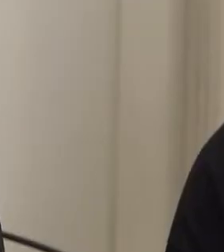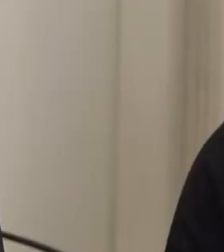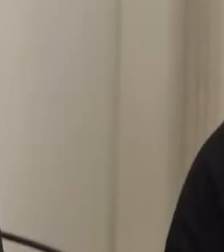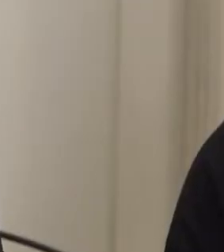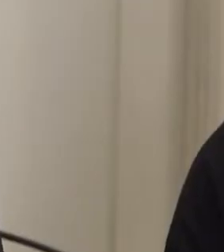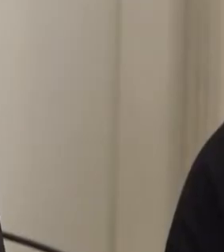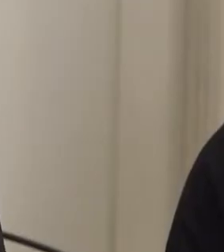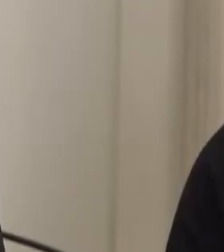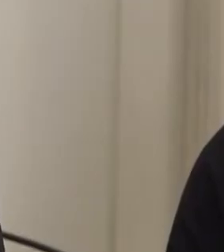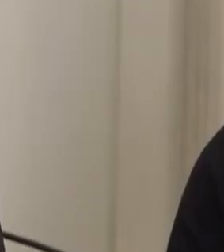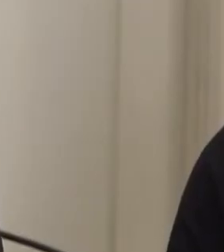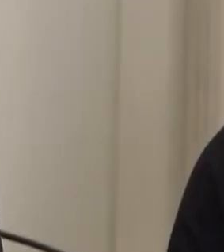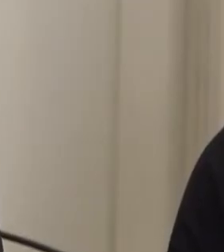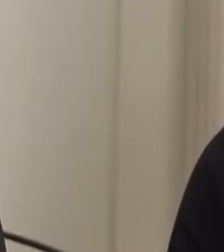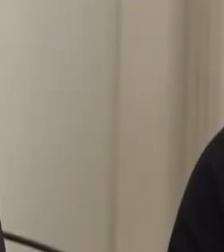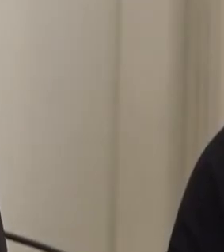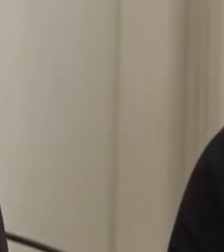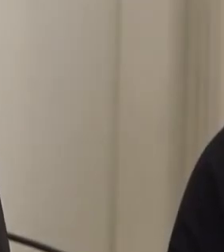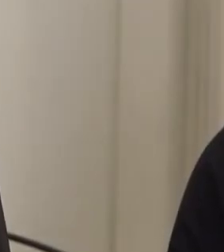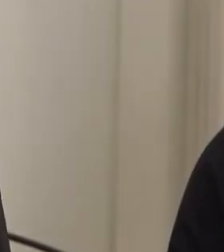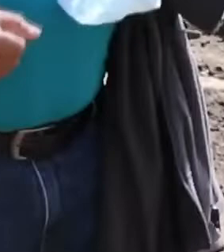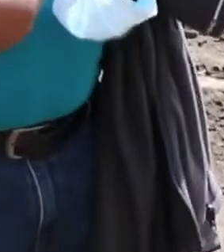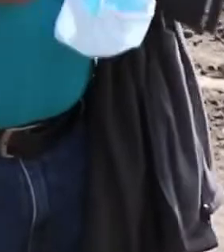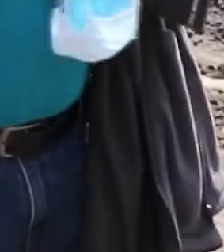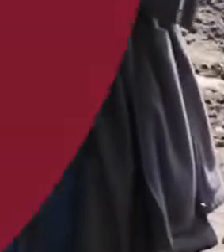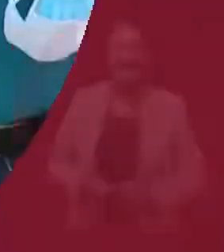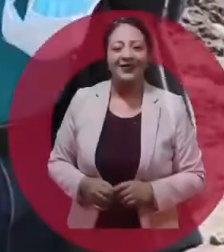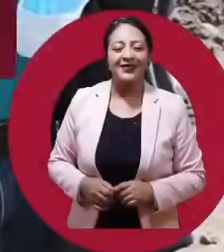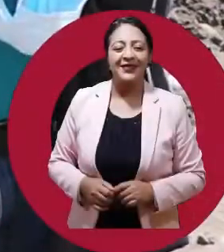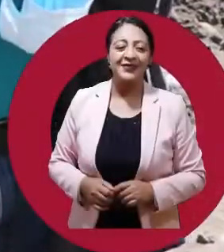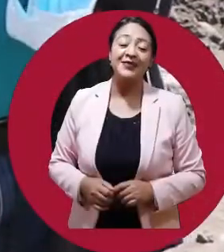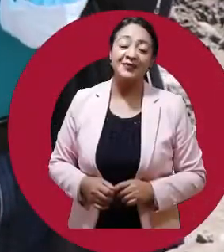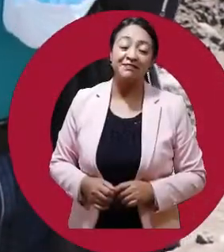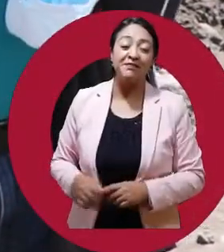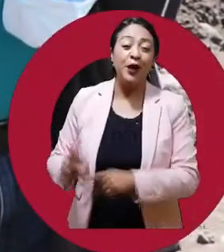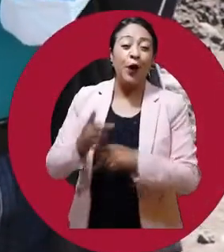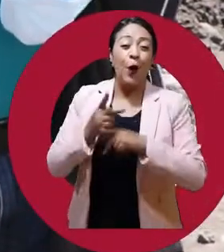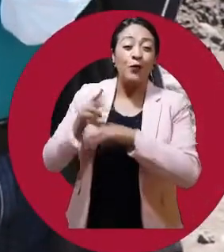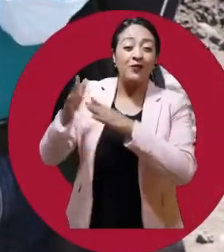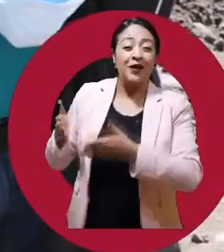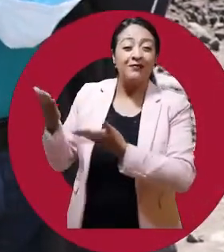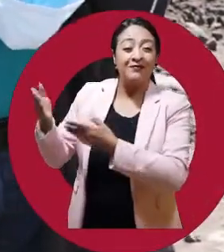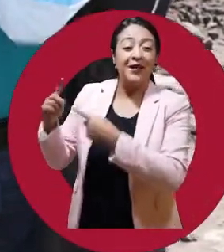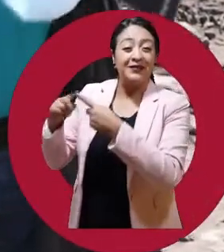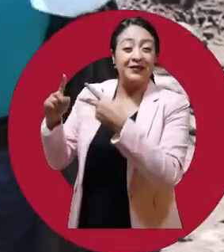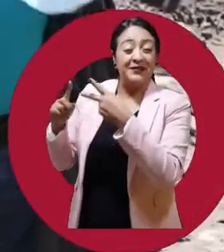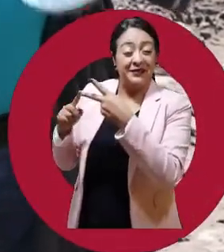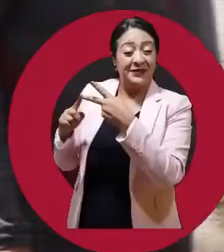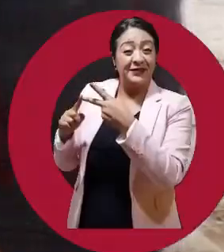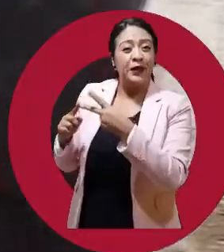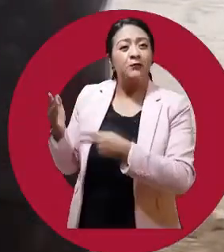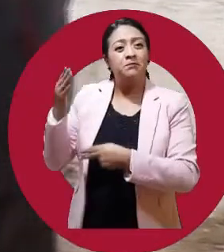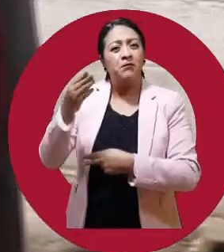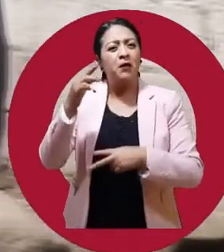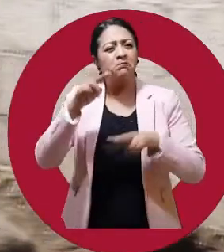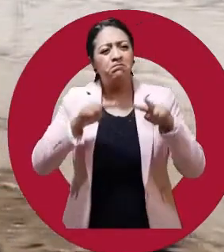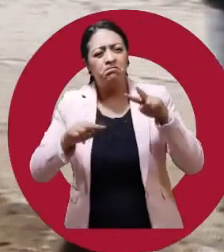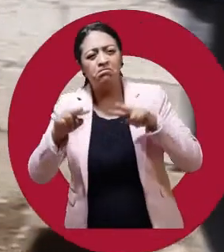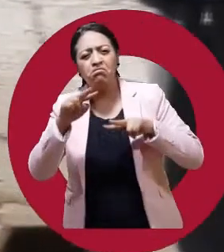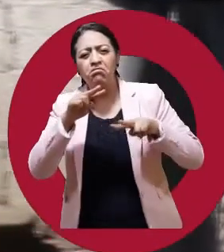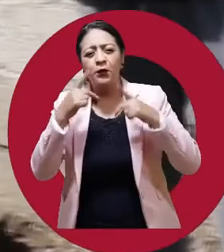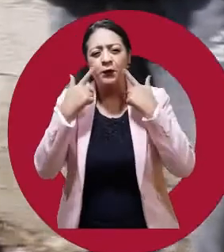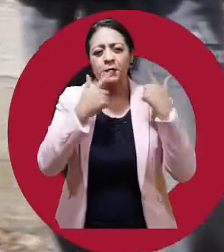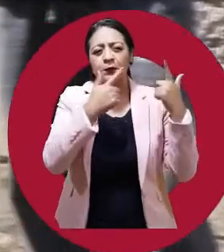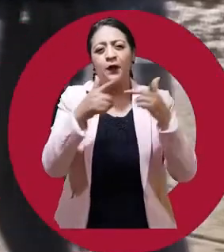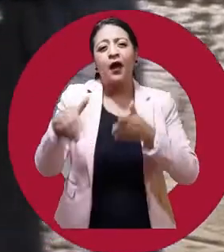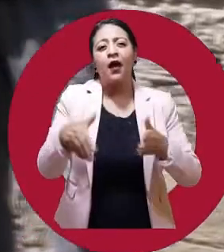Kapa Kijakaman Ruraikuna Tianamanda Villachirka. Los concejales Sandra Guevara y Alberto Morales realizaron un recorrido